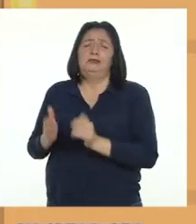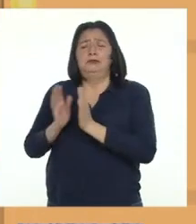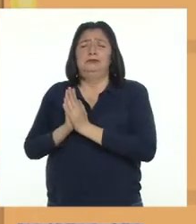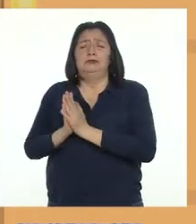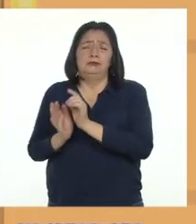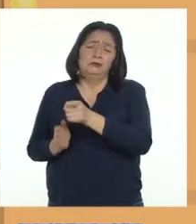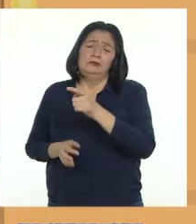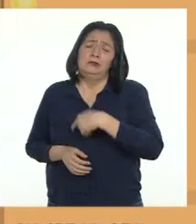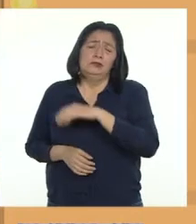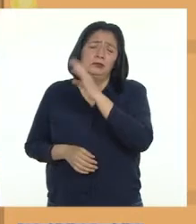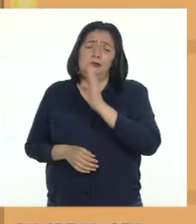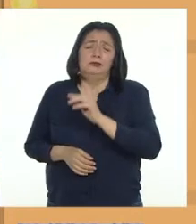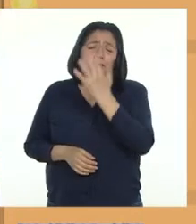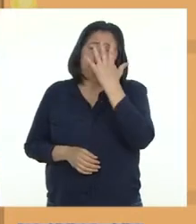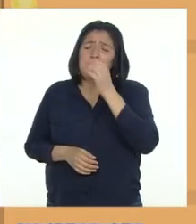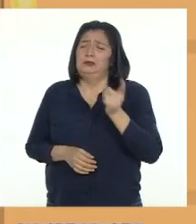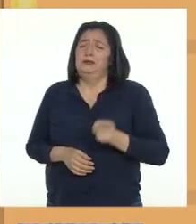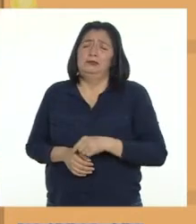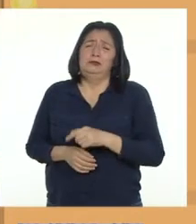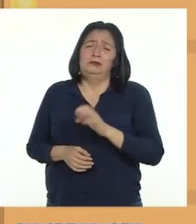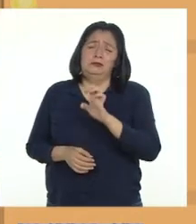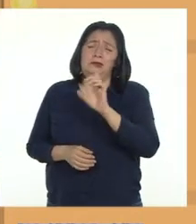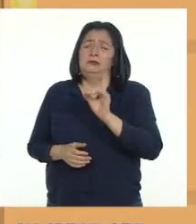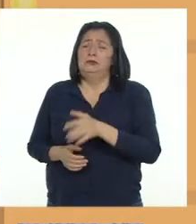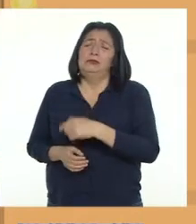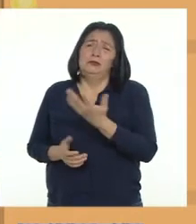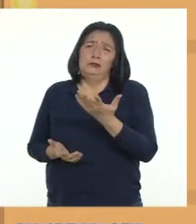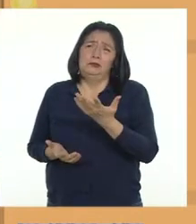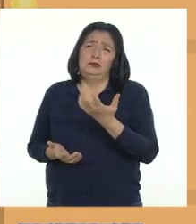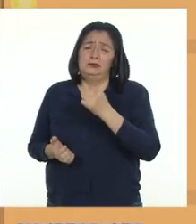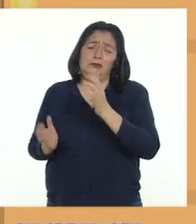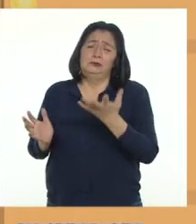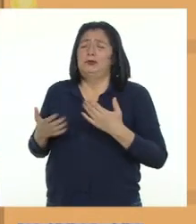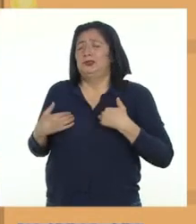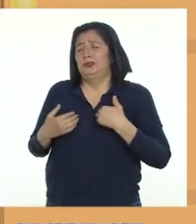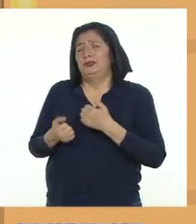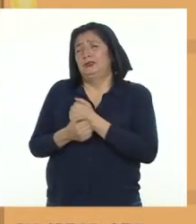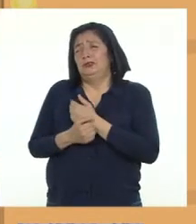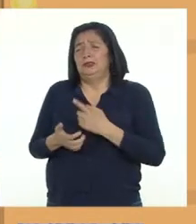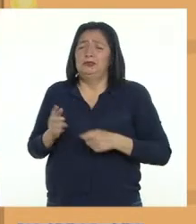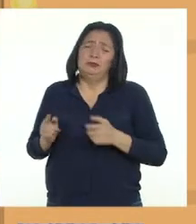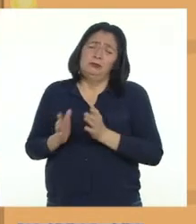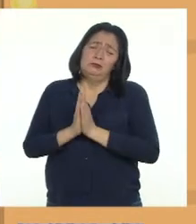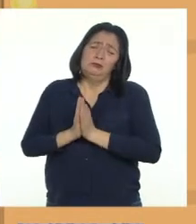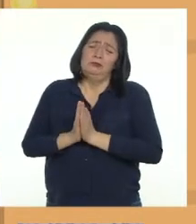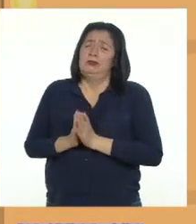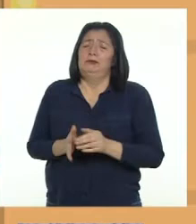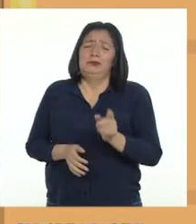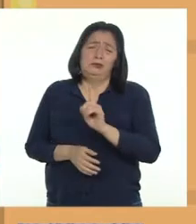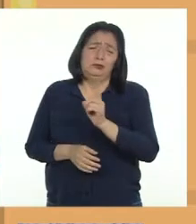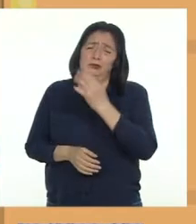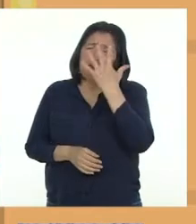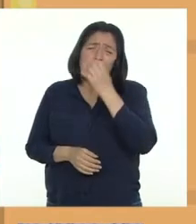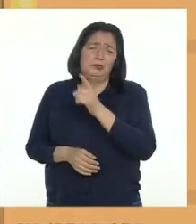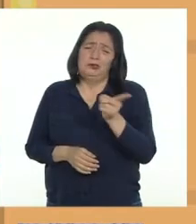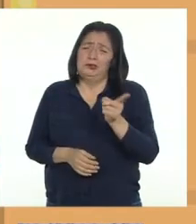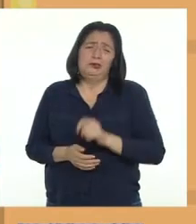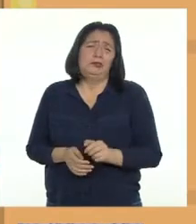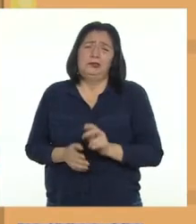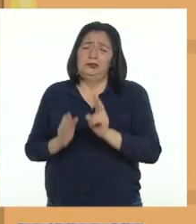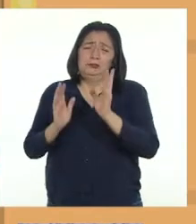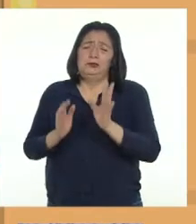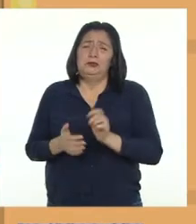Sé que usted jamás se molestaría con Edmundo y conmigo porque nos quiere. Pero, por favor, no se moleste con